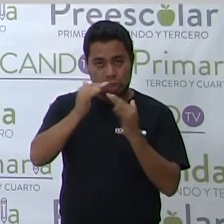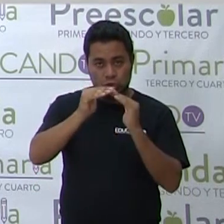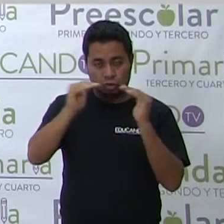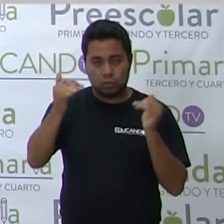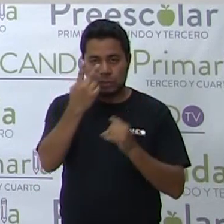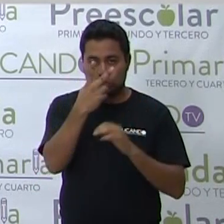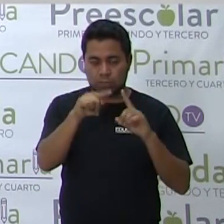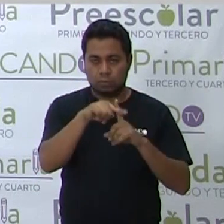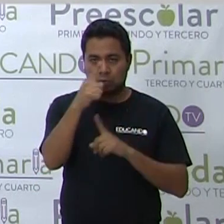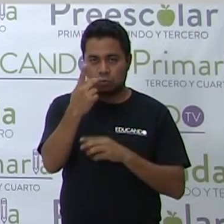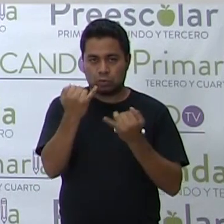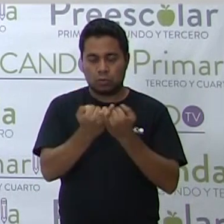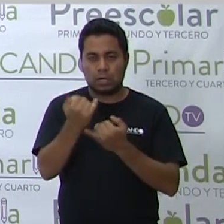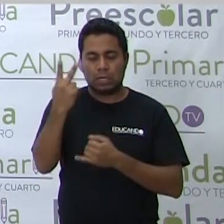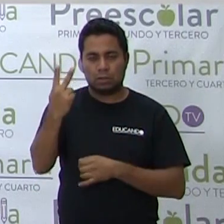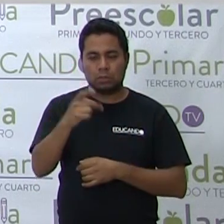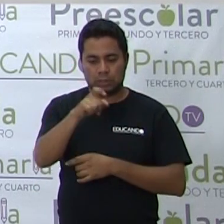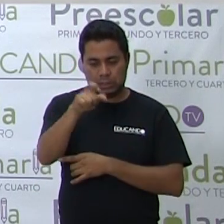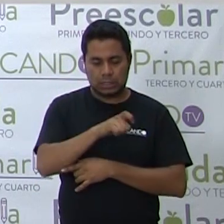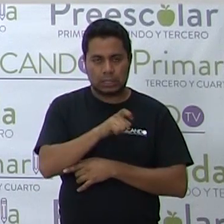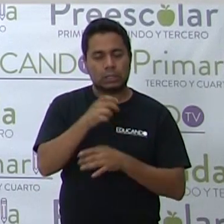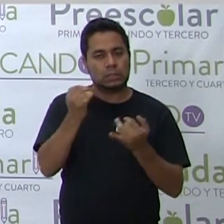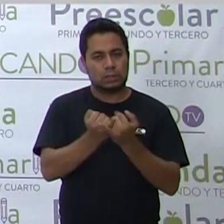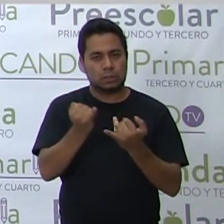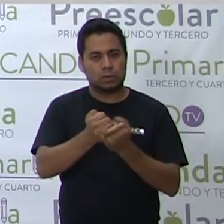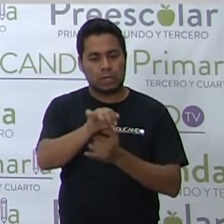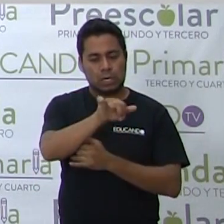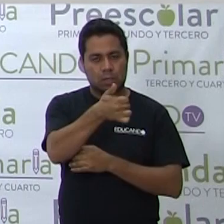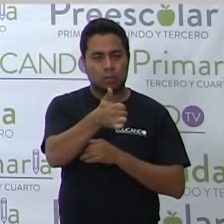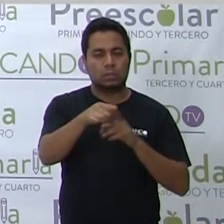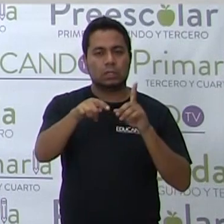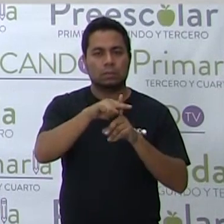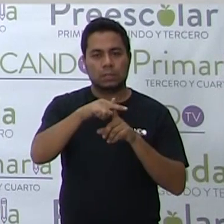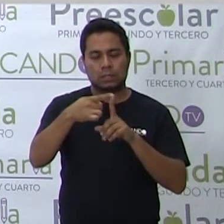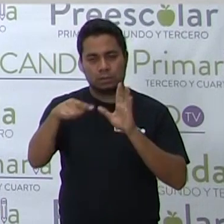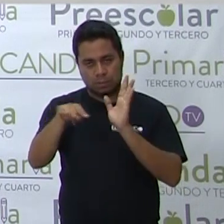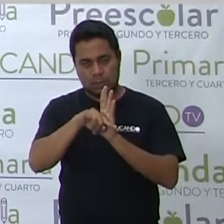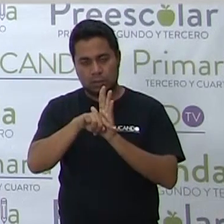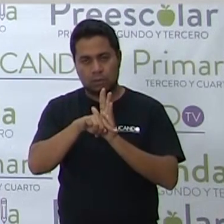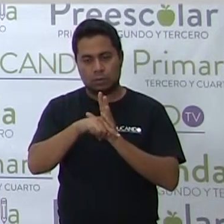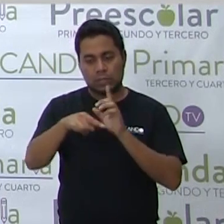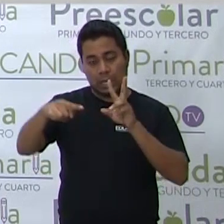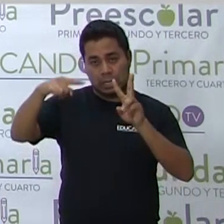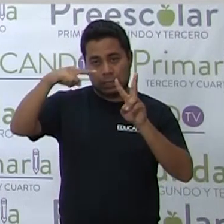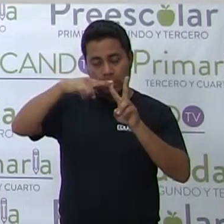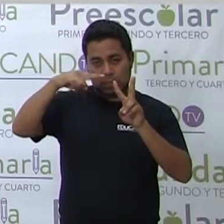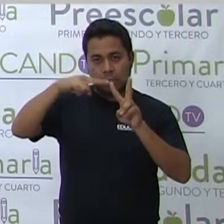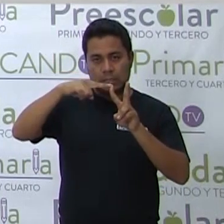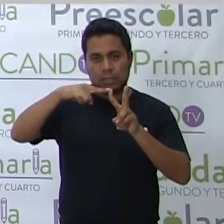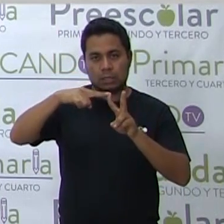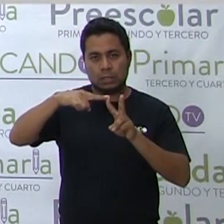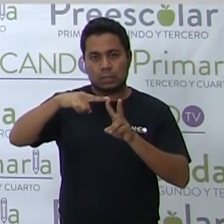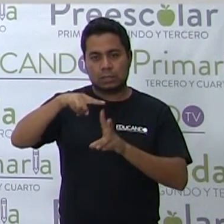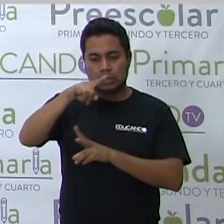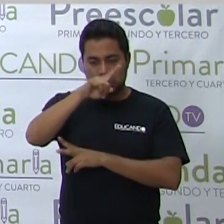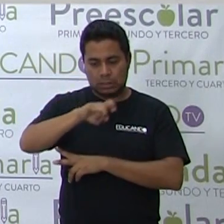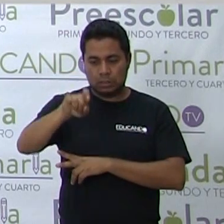* 1 2 x = 11 + men raí